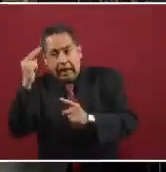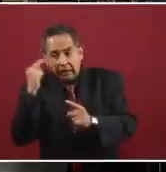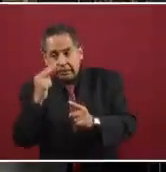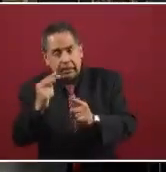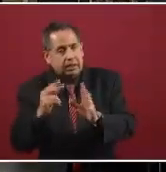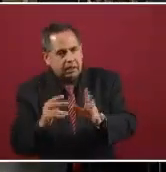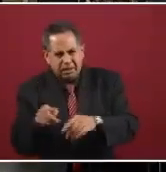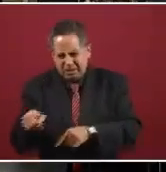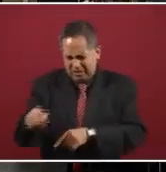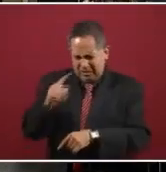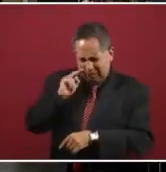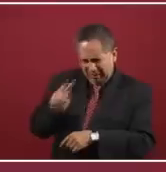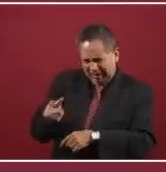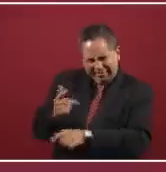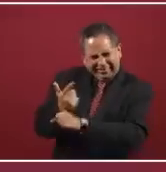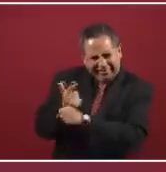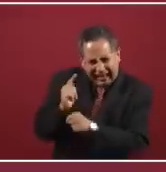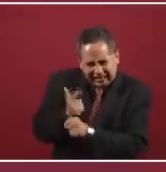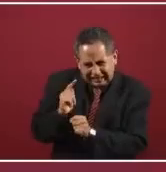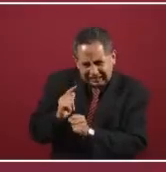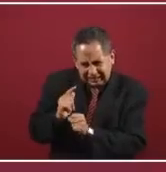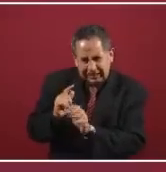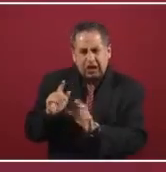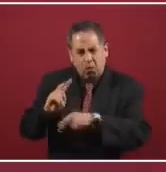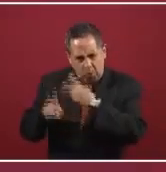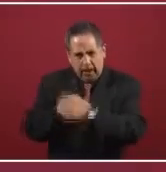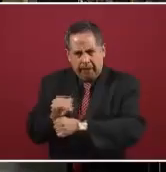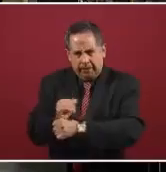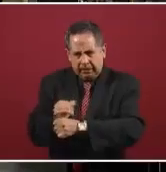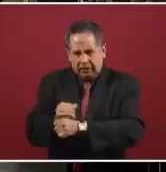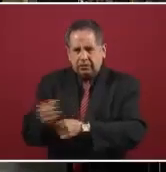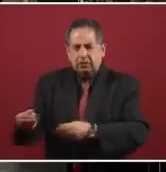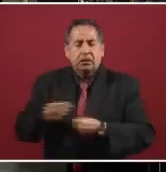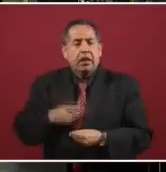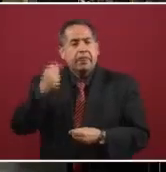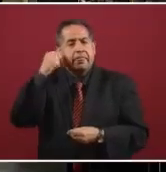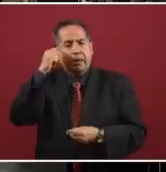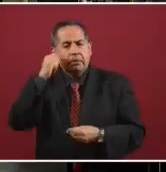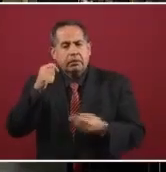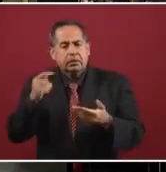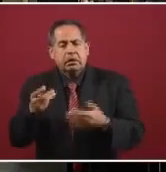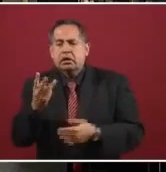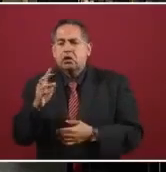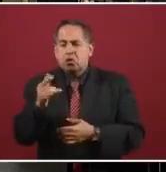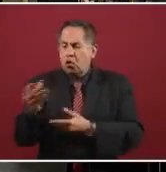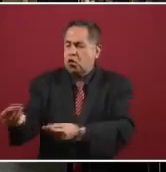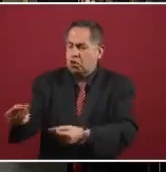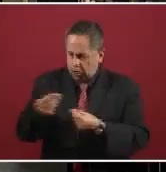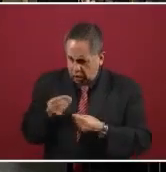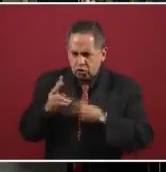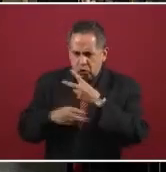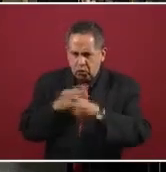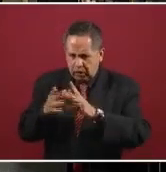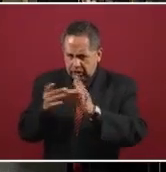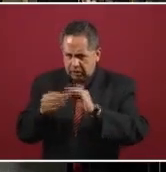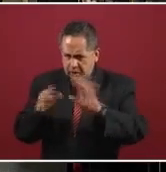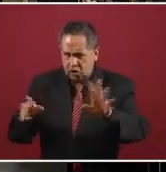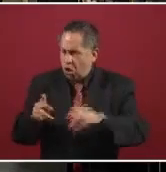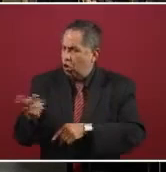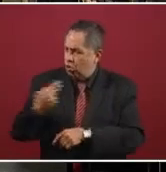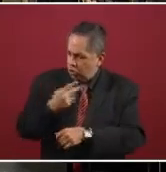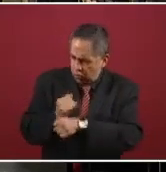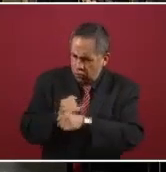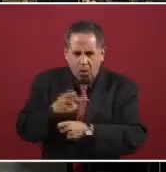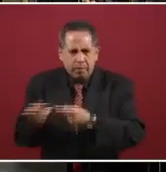taxi, voy a investigar ese caso para no… Sí, es Fuente Nocique, Tabasco, del 3 de julio está el… Tú me lo das y lo aclaramos con mucho gusto, o lo investigamos